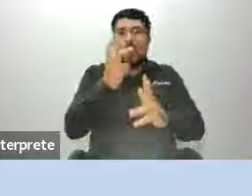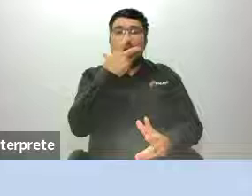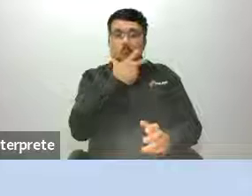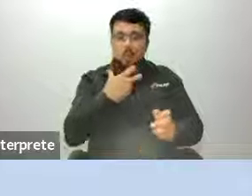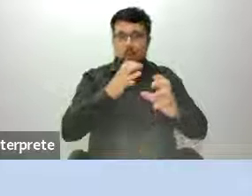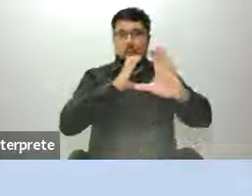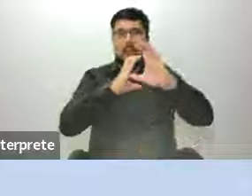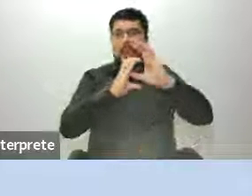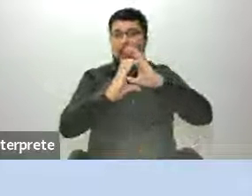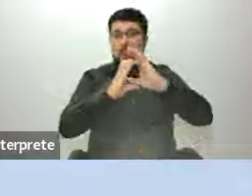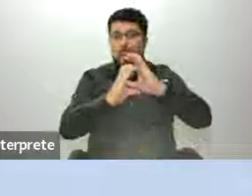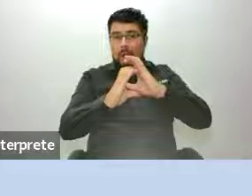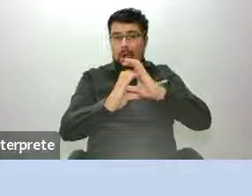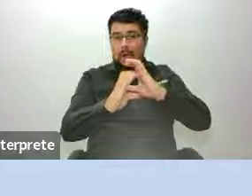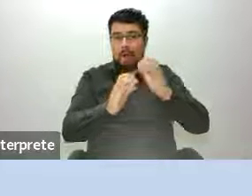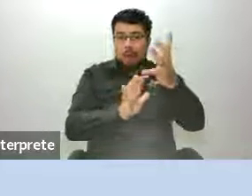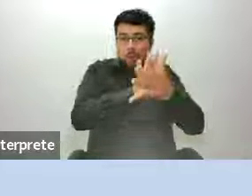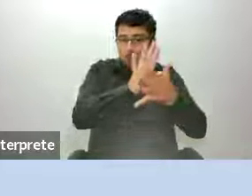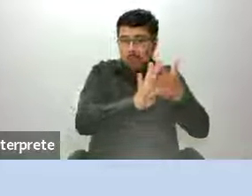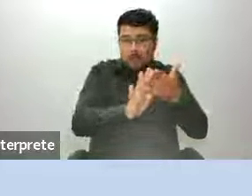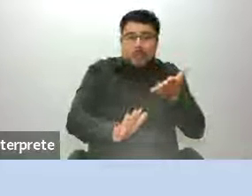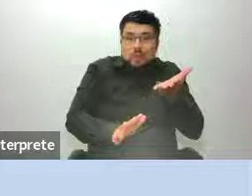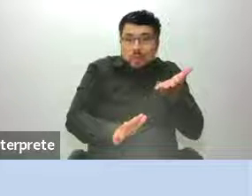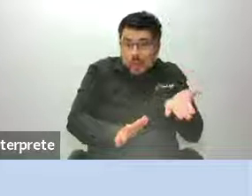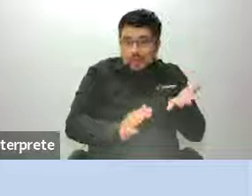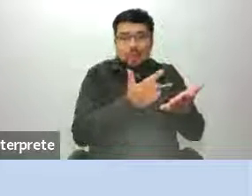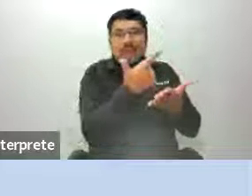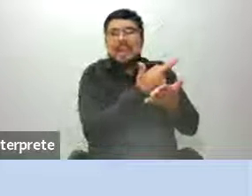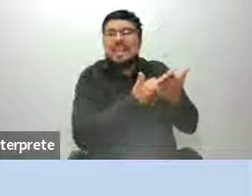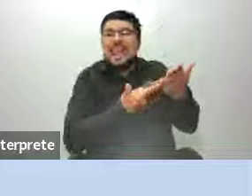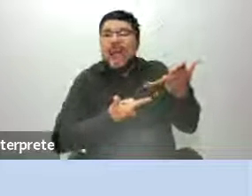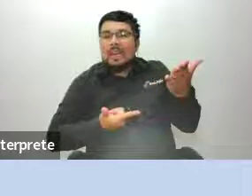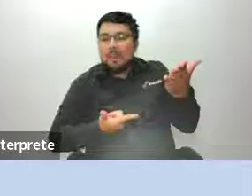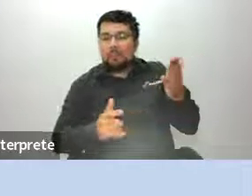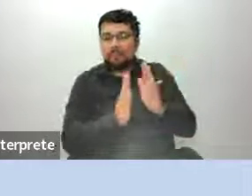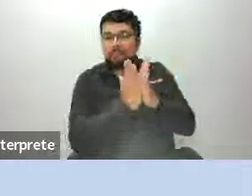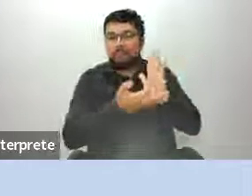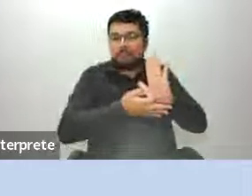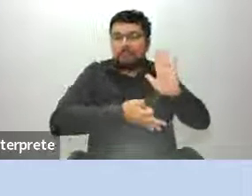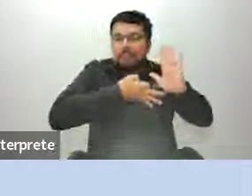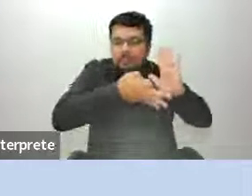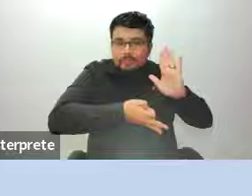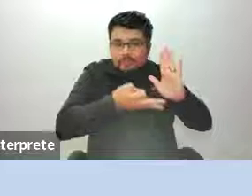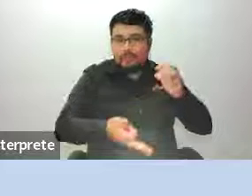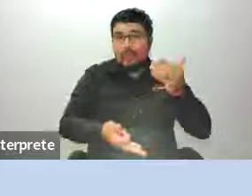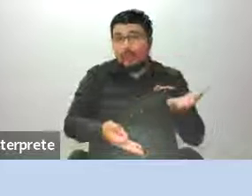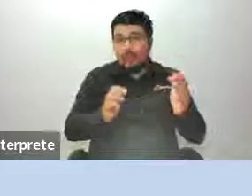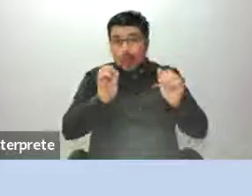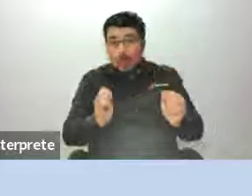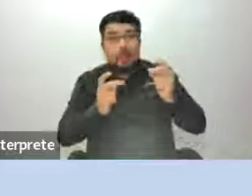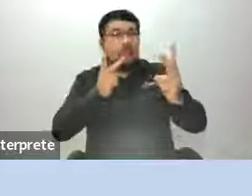estas manifestaciones literarias, ¿no? Desde estas posibilidades visuales y espaciales que